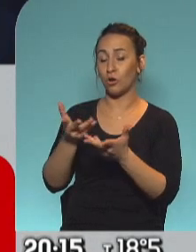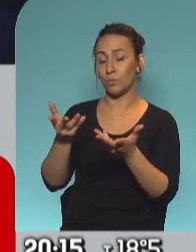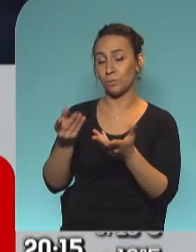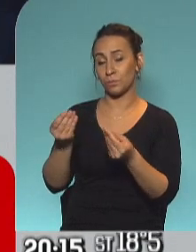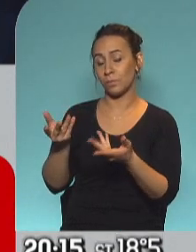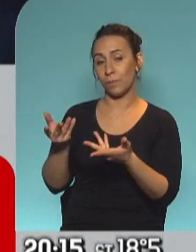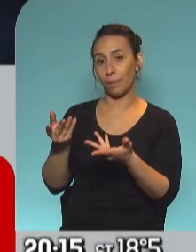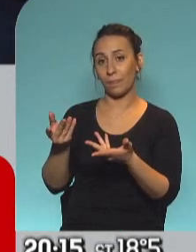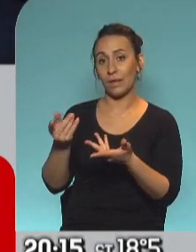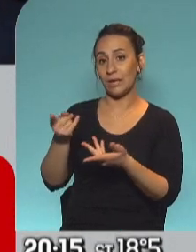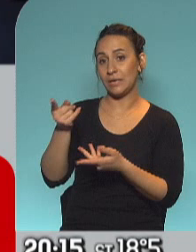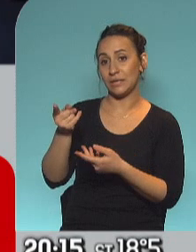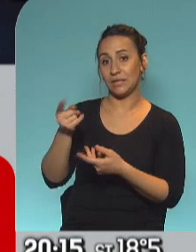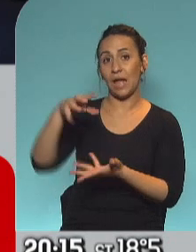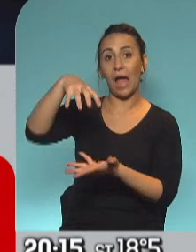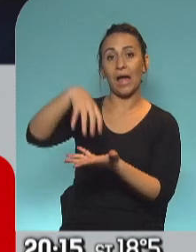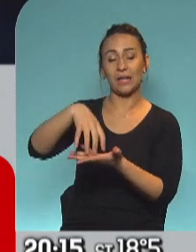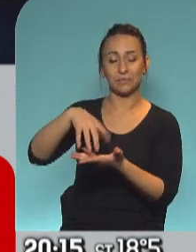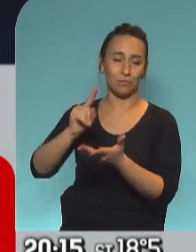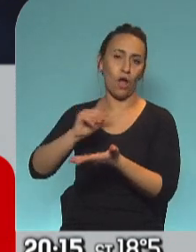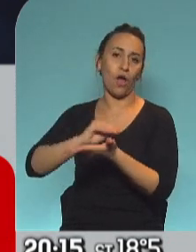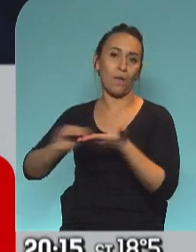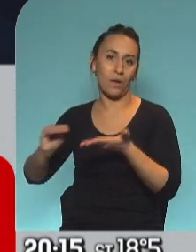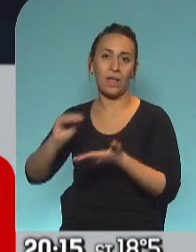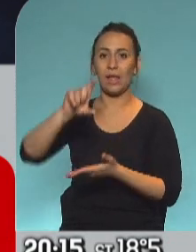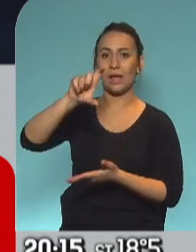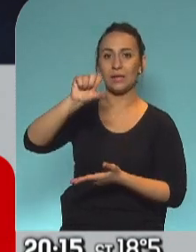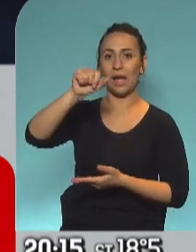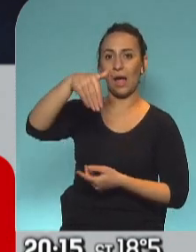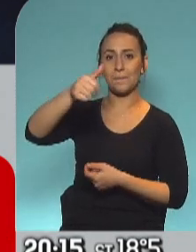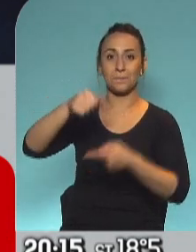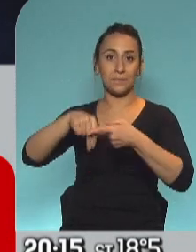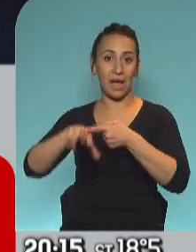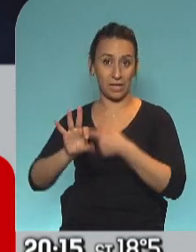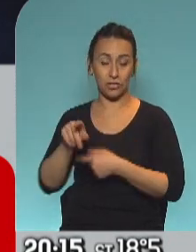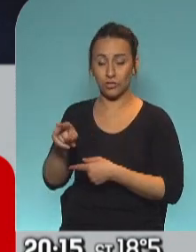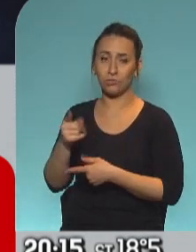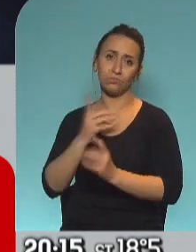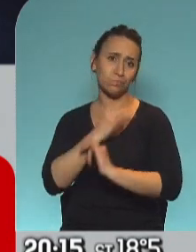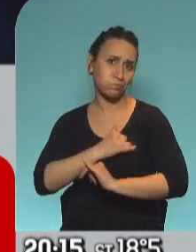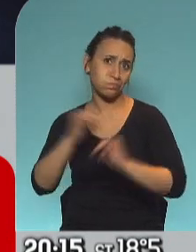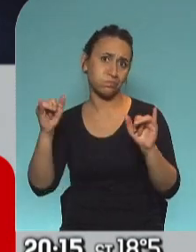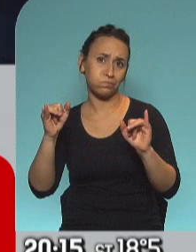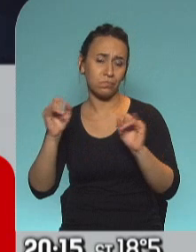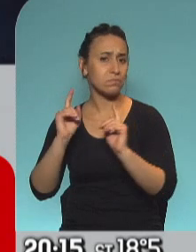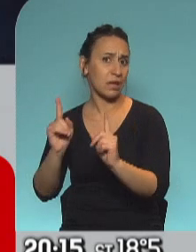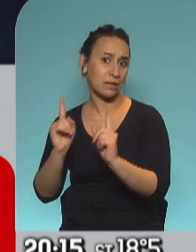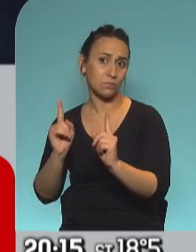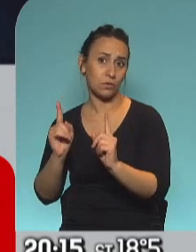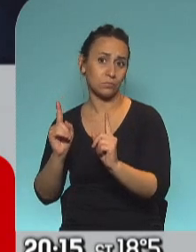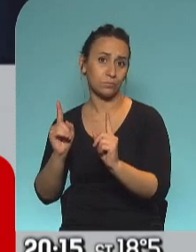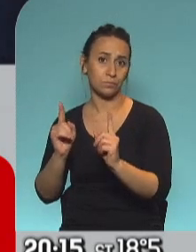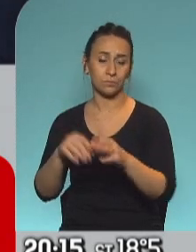fundamentalmente la agencia, la doctora Camaño, que son